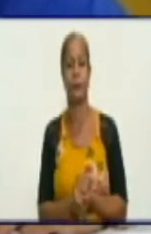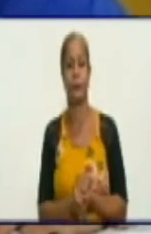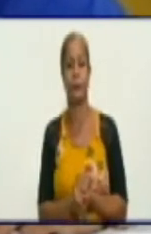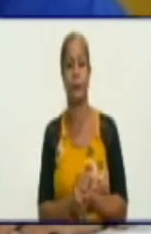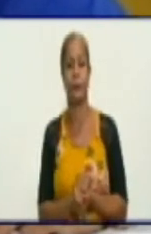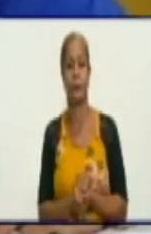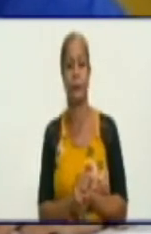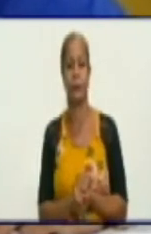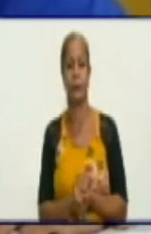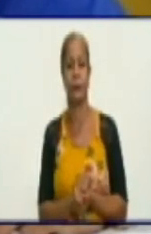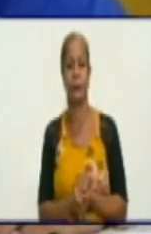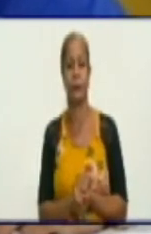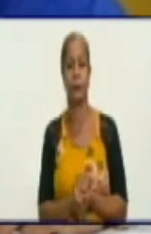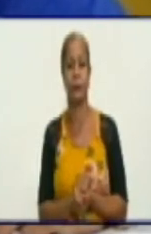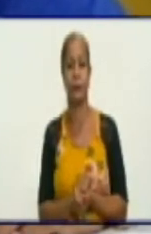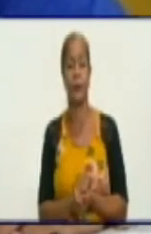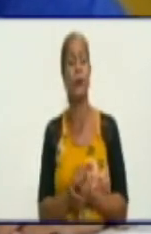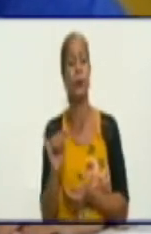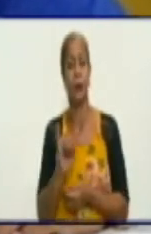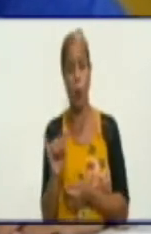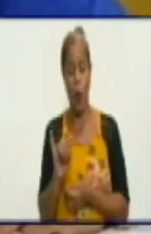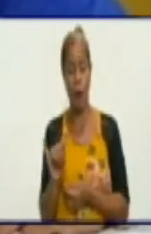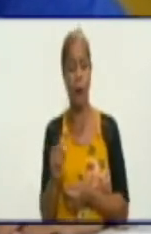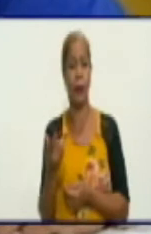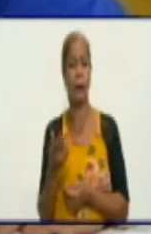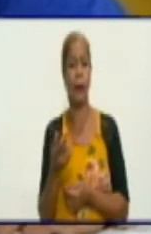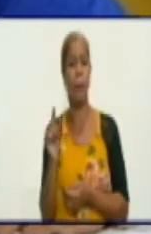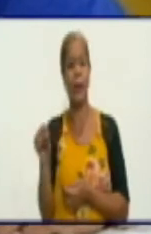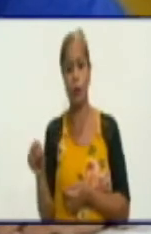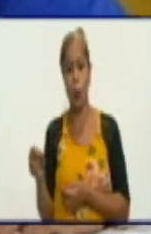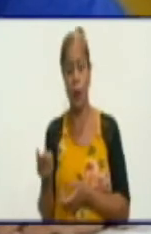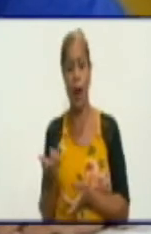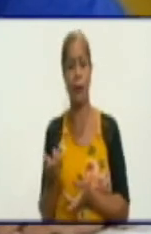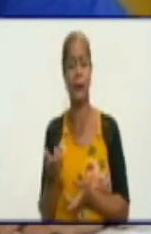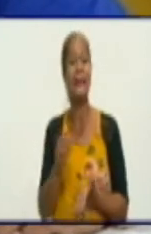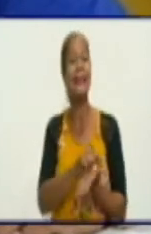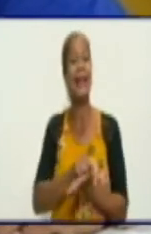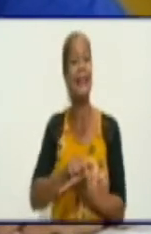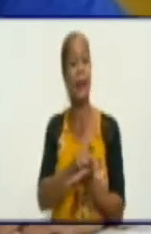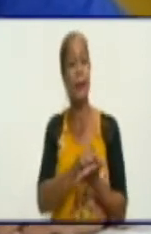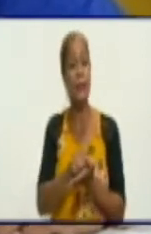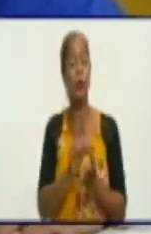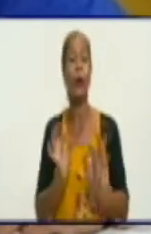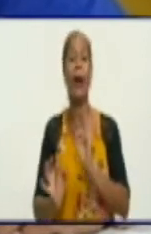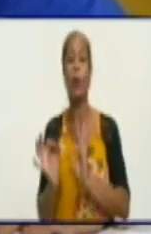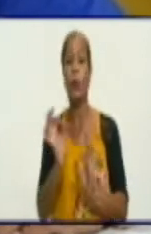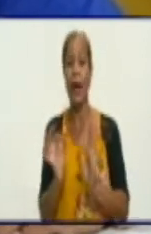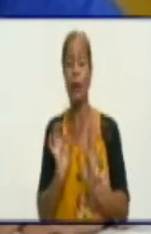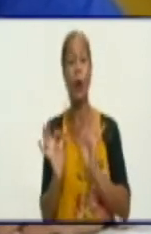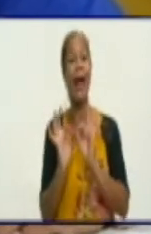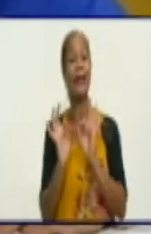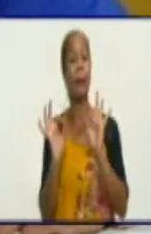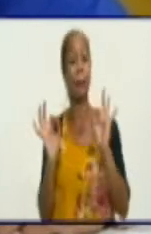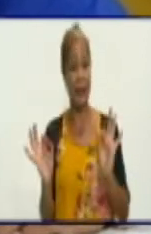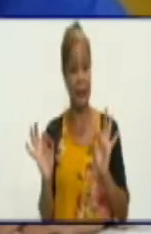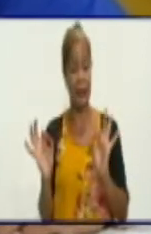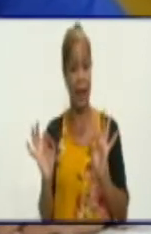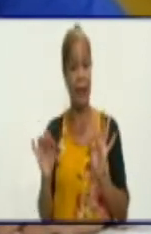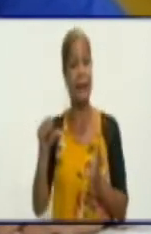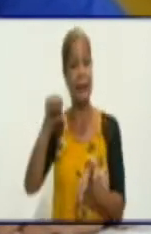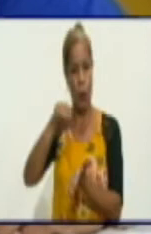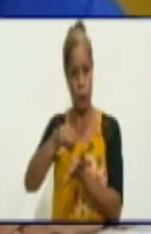como lo dice, cuidando la higiene y epidemiología, lo estamos haciendo en los mismos colectivos laborales, haciendo mítines, algunos matutinos.